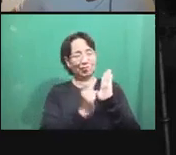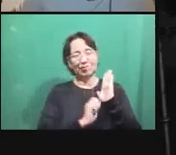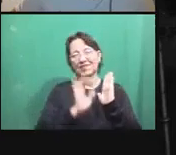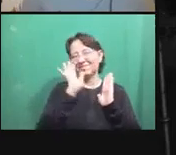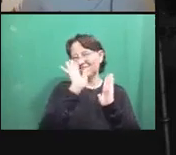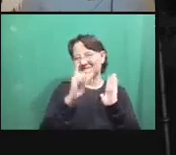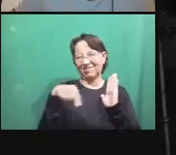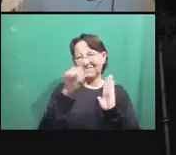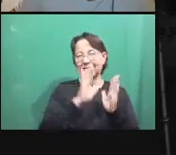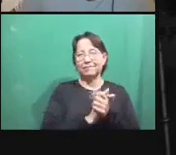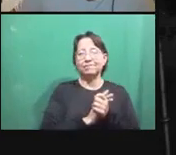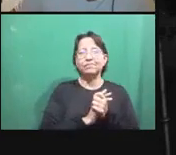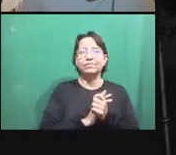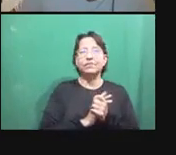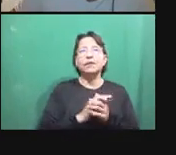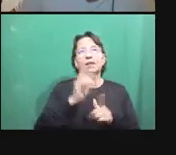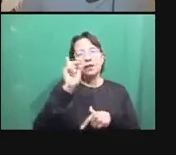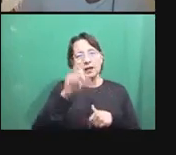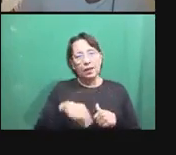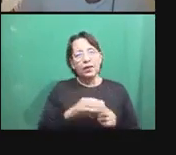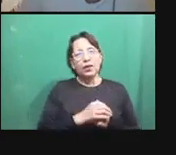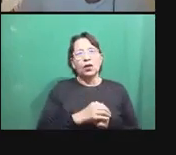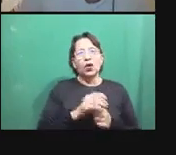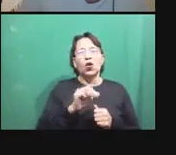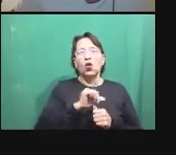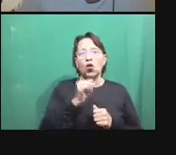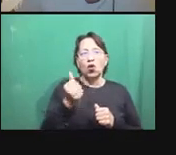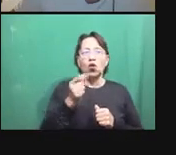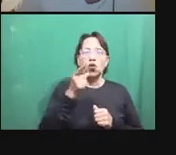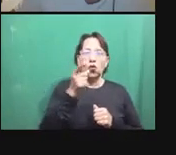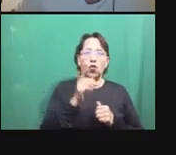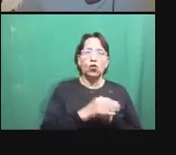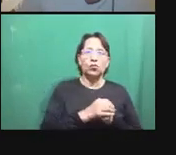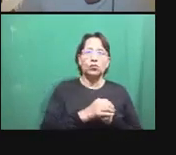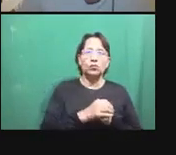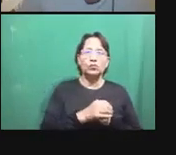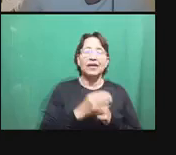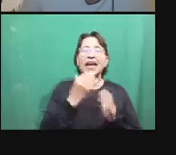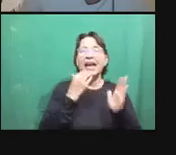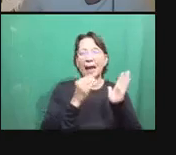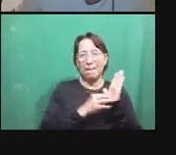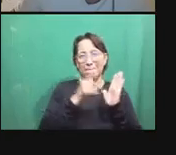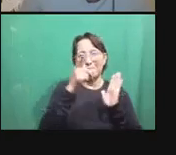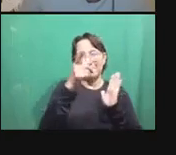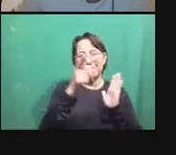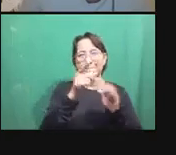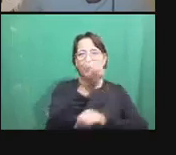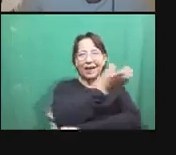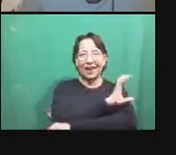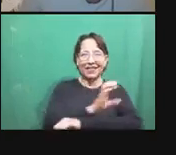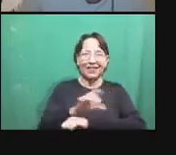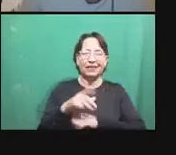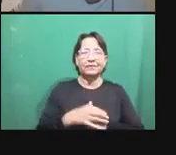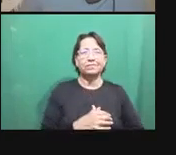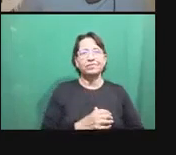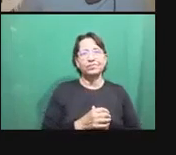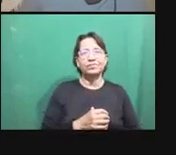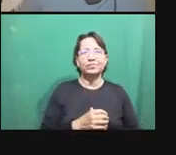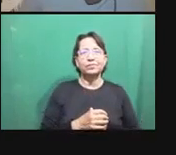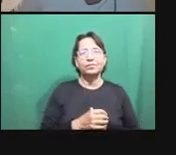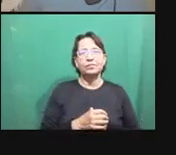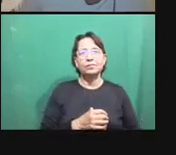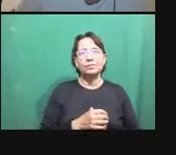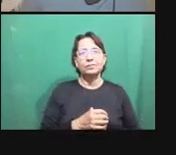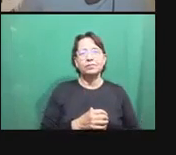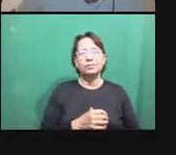ciudad. También tenemos un poquito de ese ejemplo aquí en la Candelaria. Tenemos